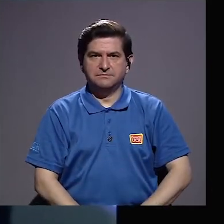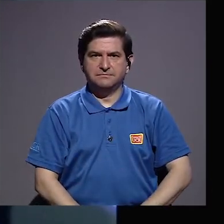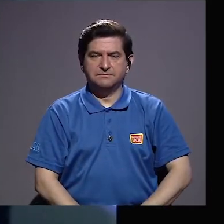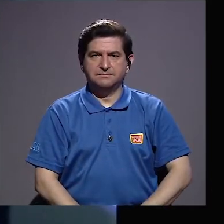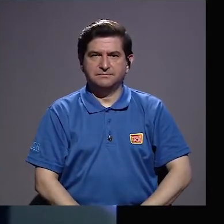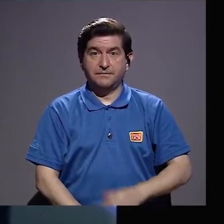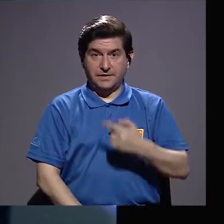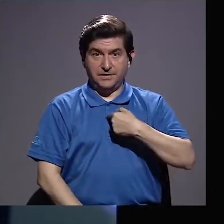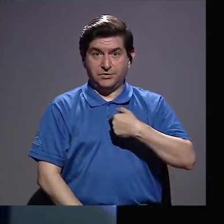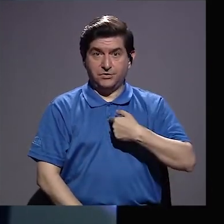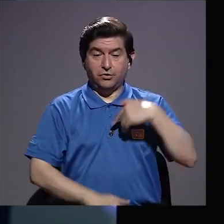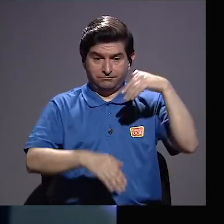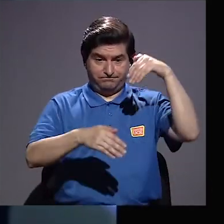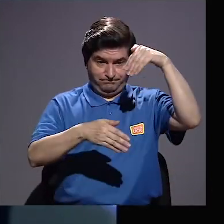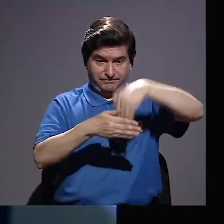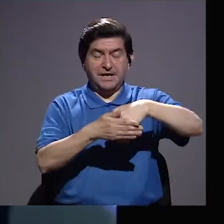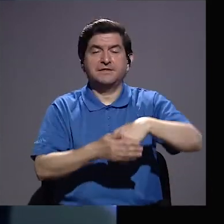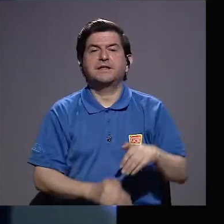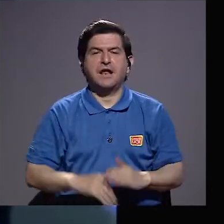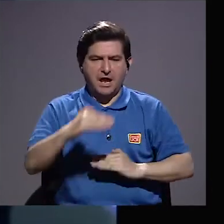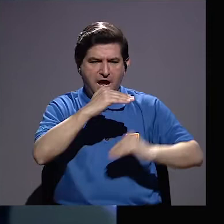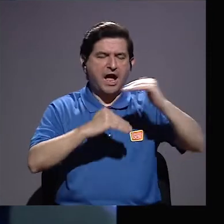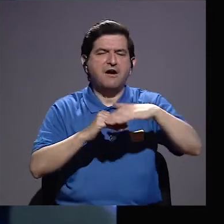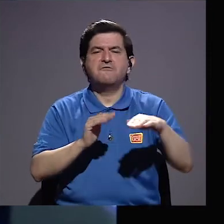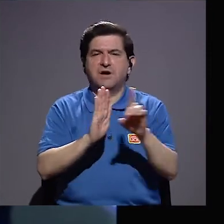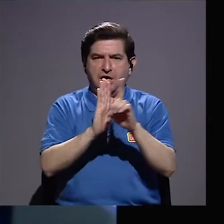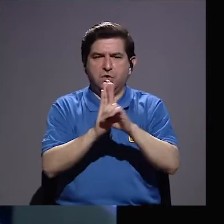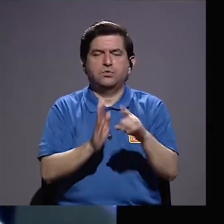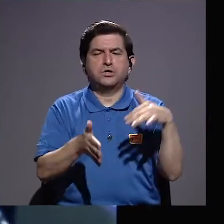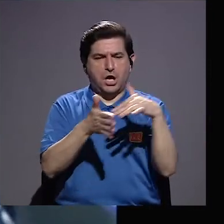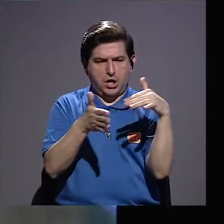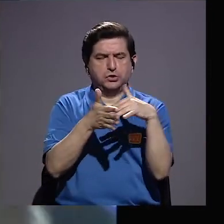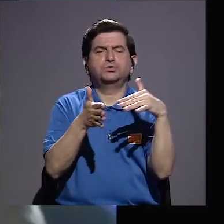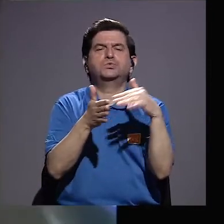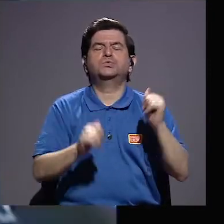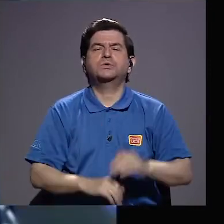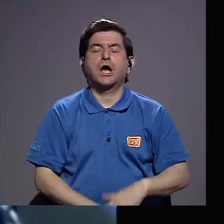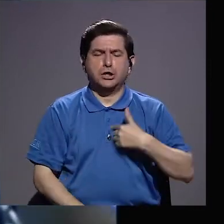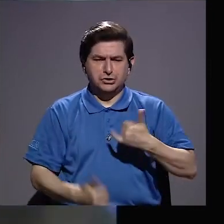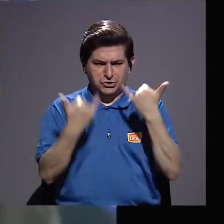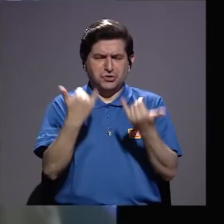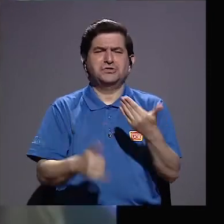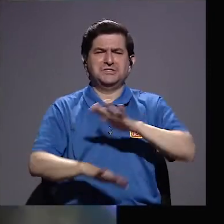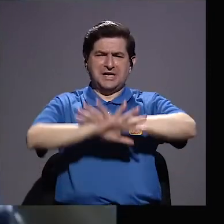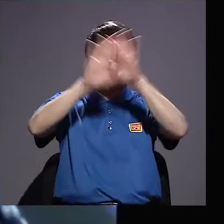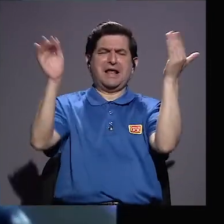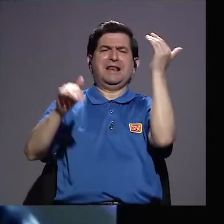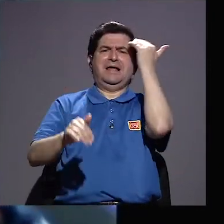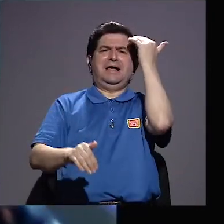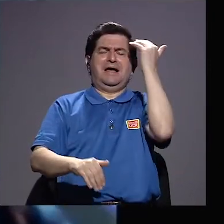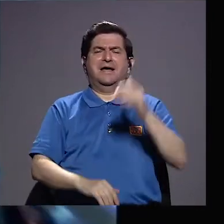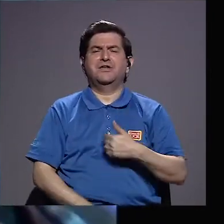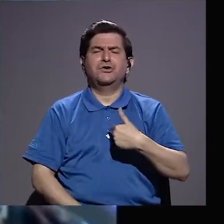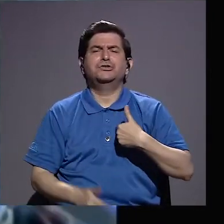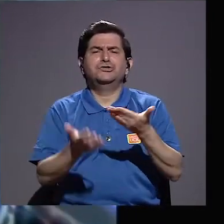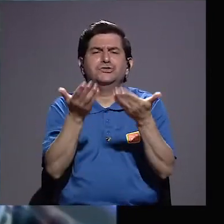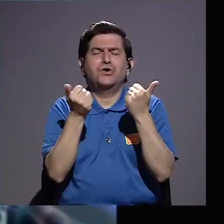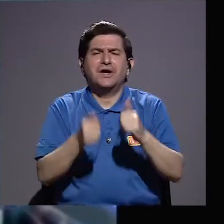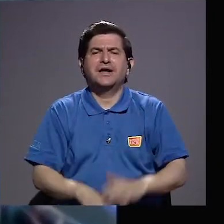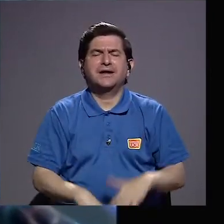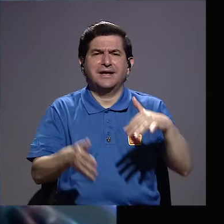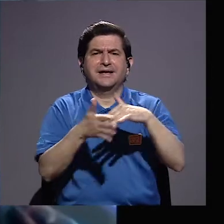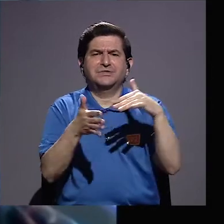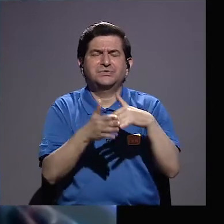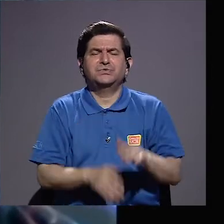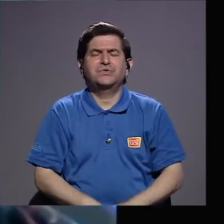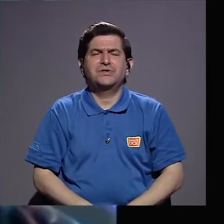me metí a la Facultad de Derecho a estudiar Derecho porque quería hacer eso. Yo ya tenía muy claro que quería estudiar